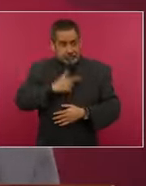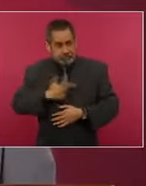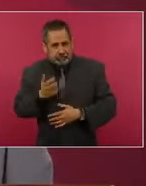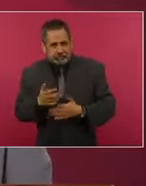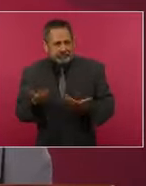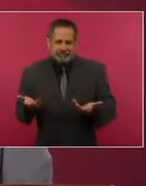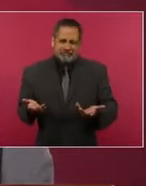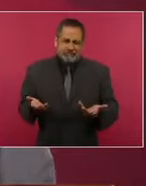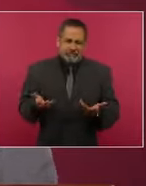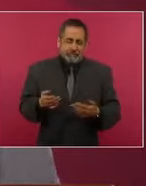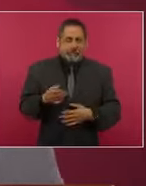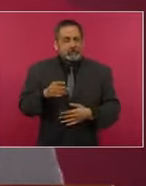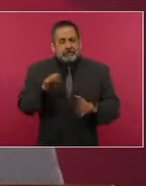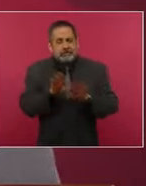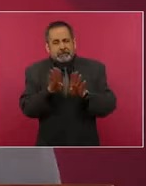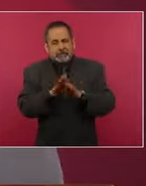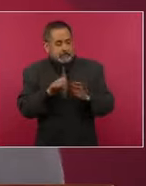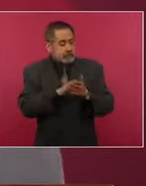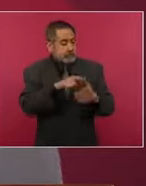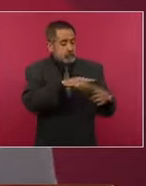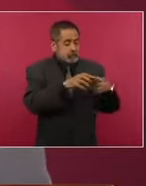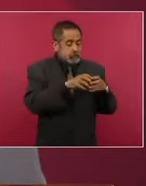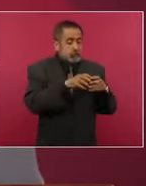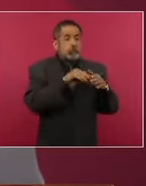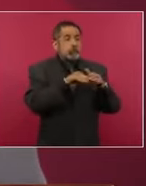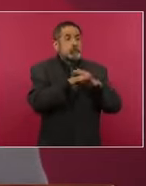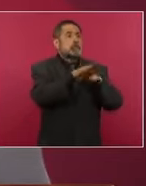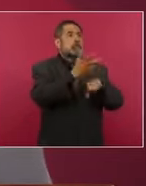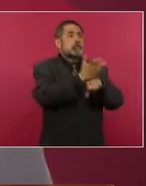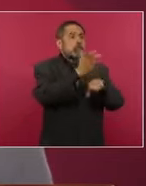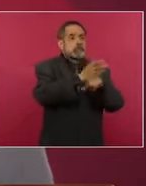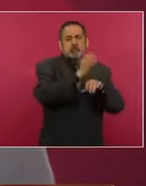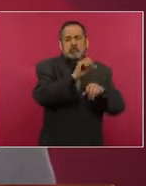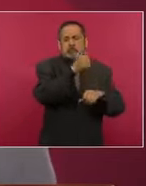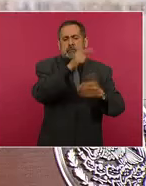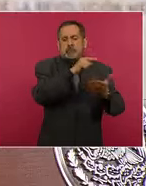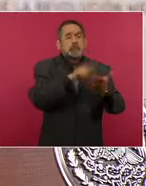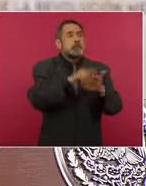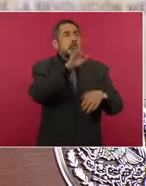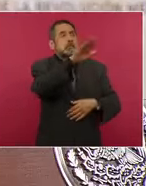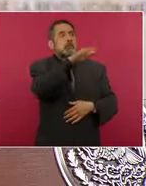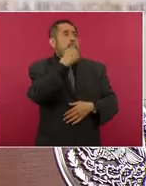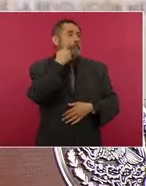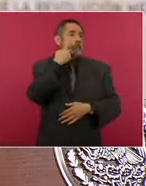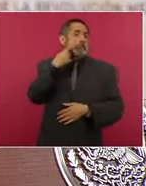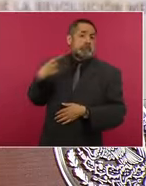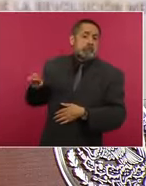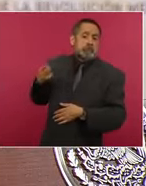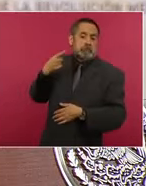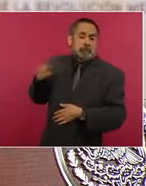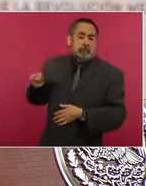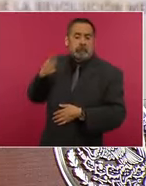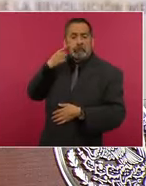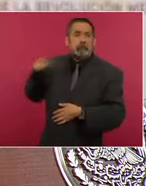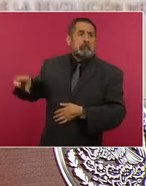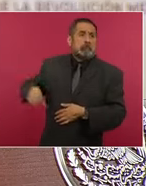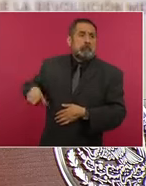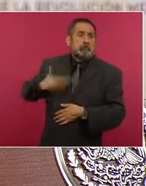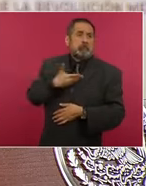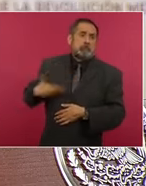que vayan los conservadores a Estados Unidos o a cualquier otra parte a acusar a un